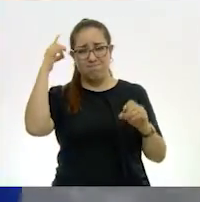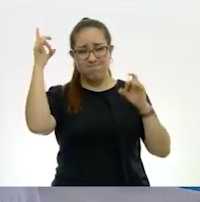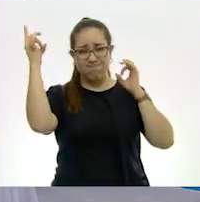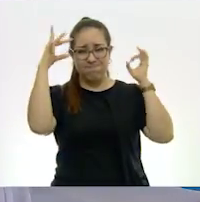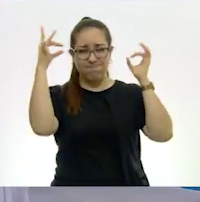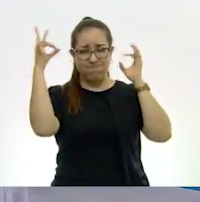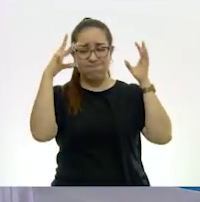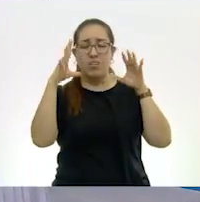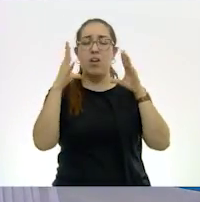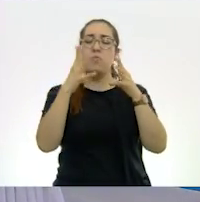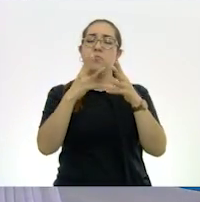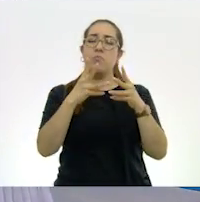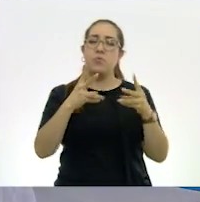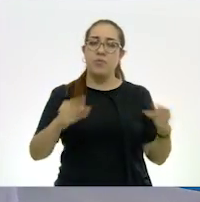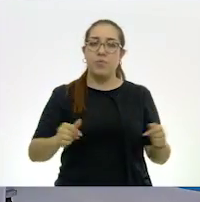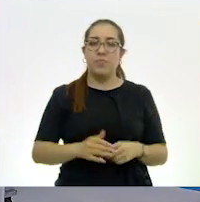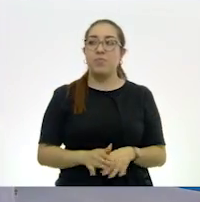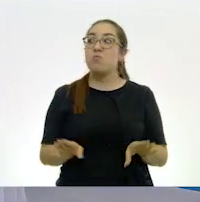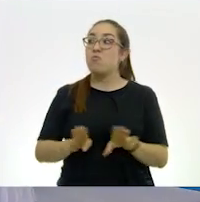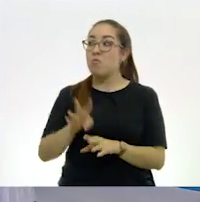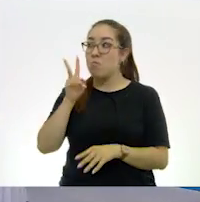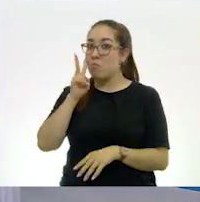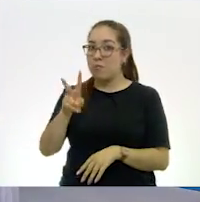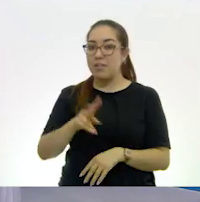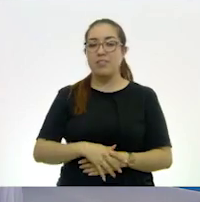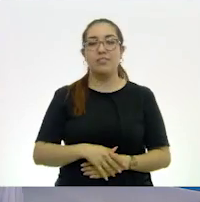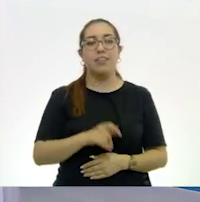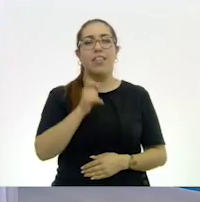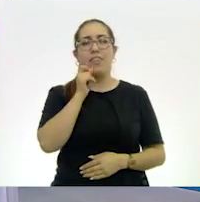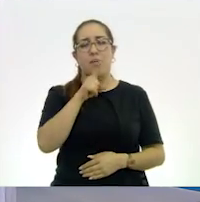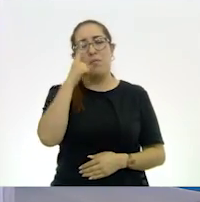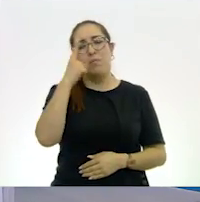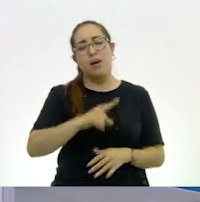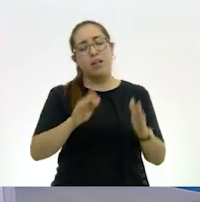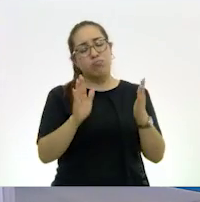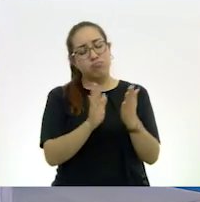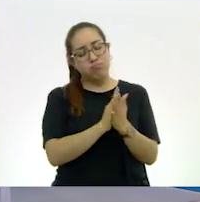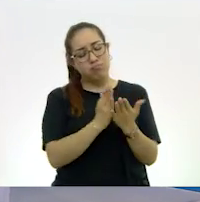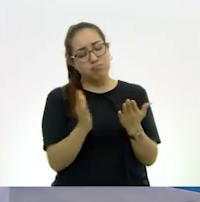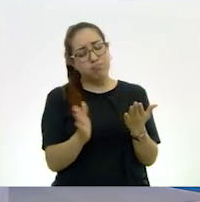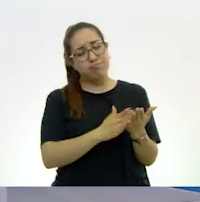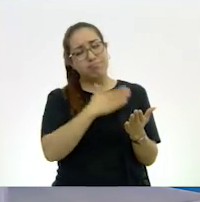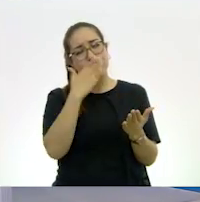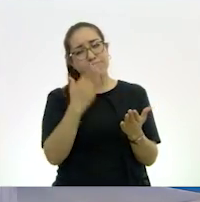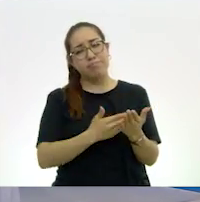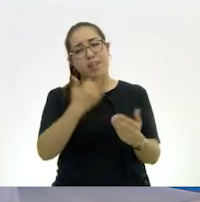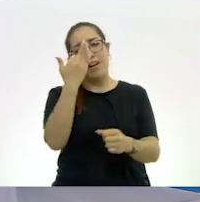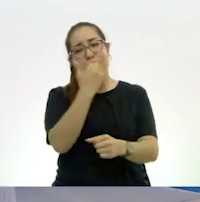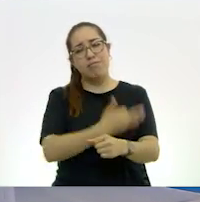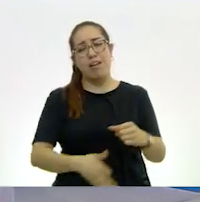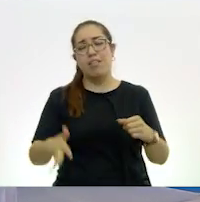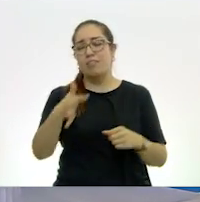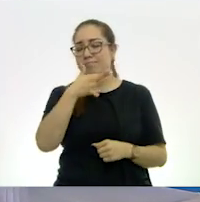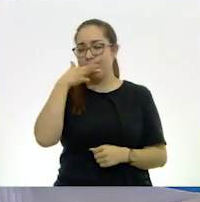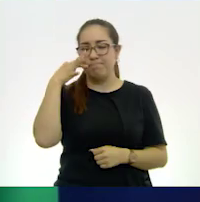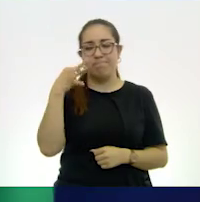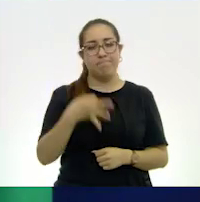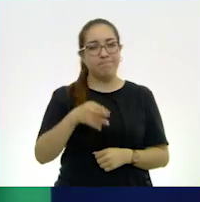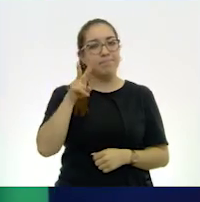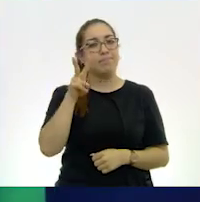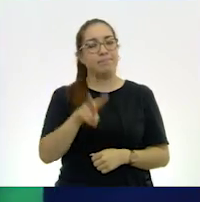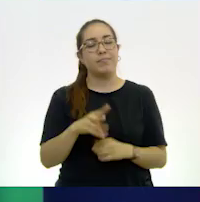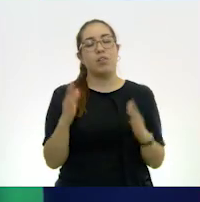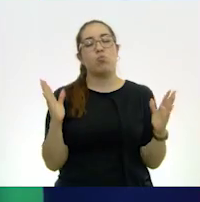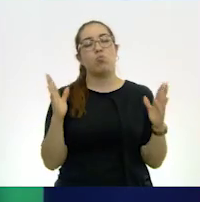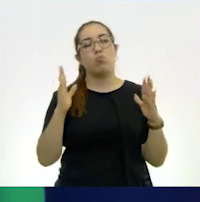ves, Aníbal? Uy, sirve para agarrar un buen libro y quedarse una tardecita. Sí, es muy relajante tomar un tecito de